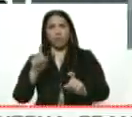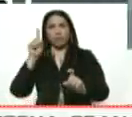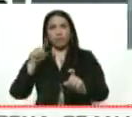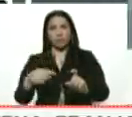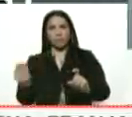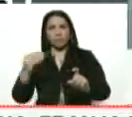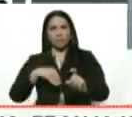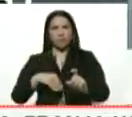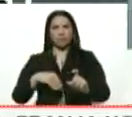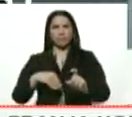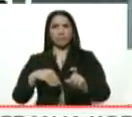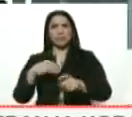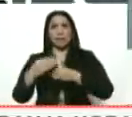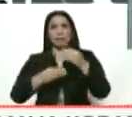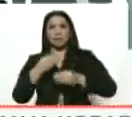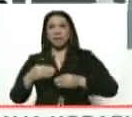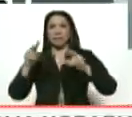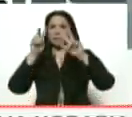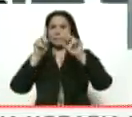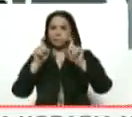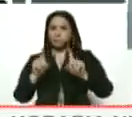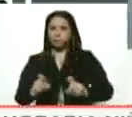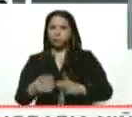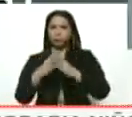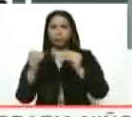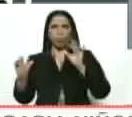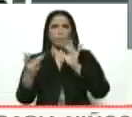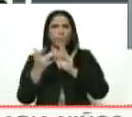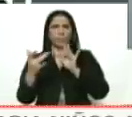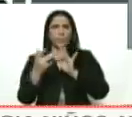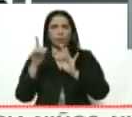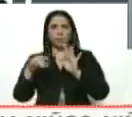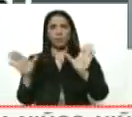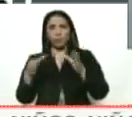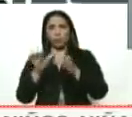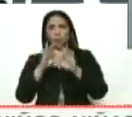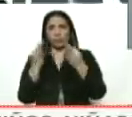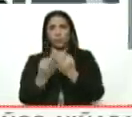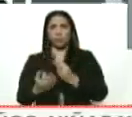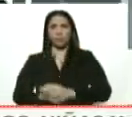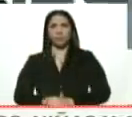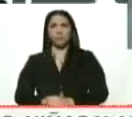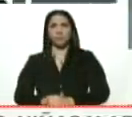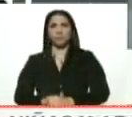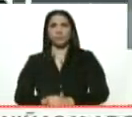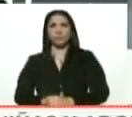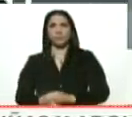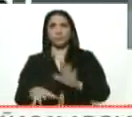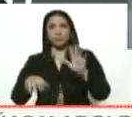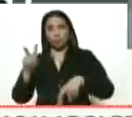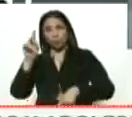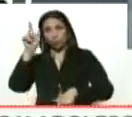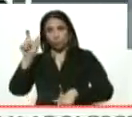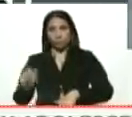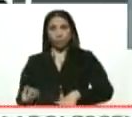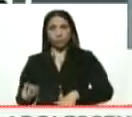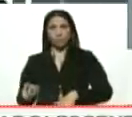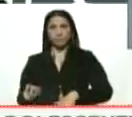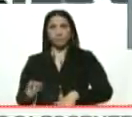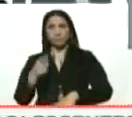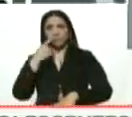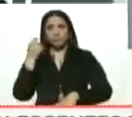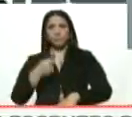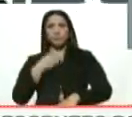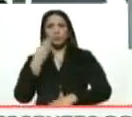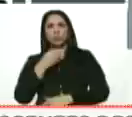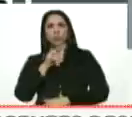a tomarle prueba a todos sus contactos y a su grupo familiar. El caso número 12 es un hombre